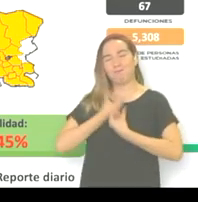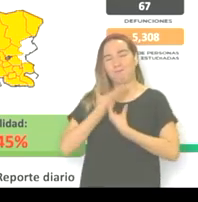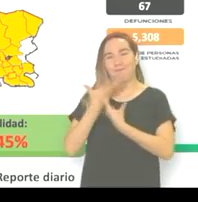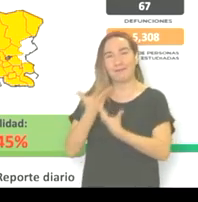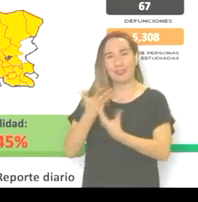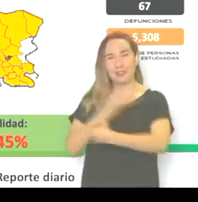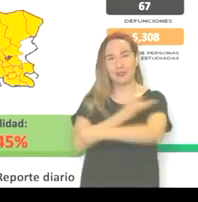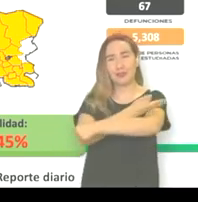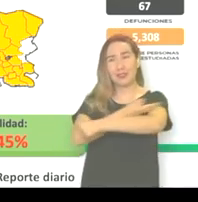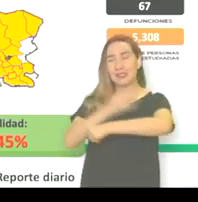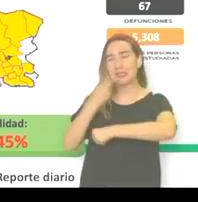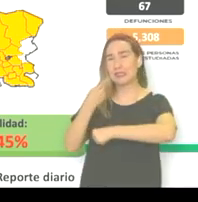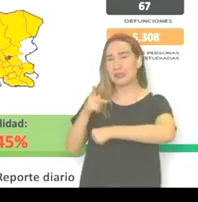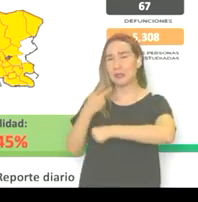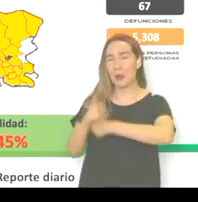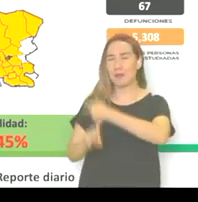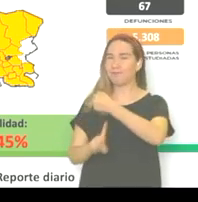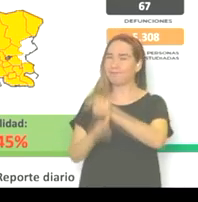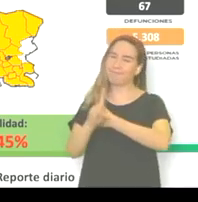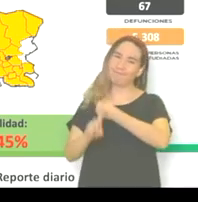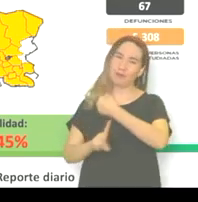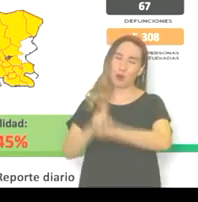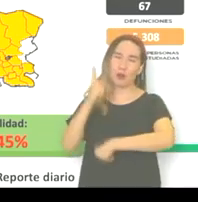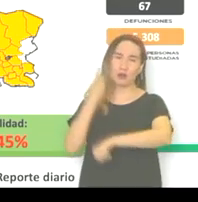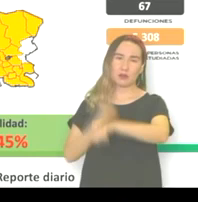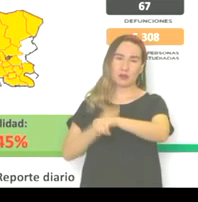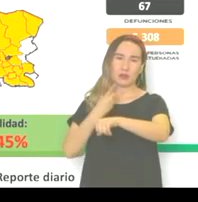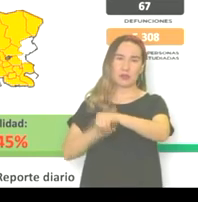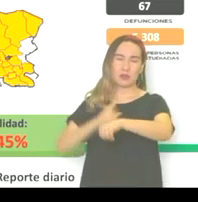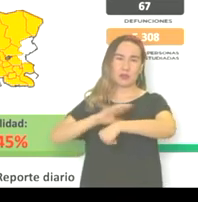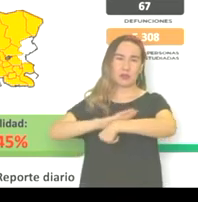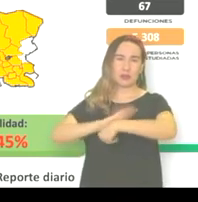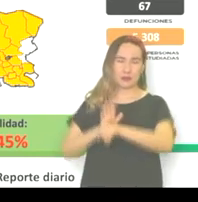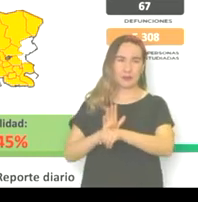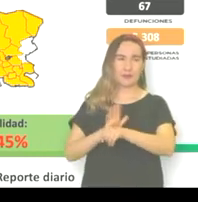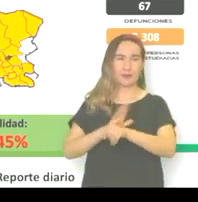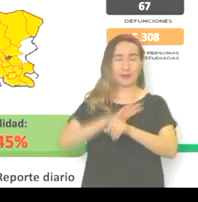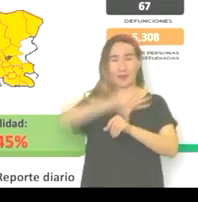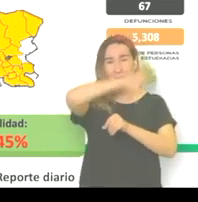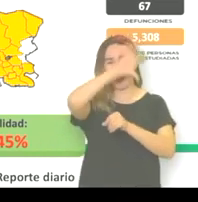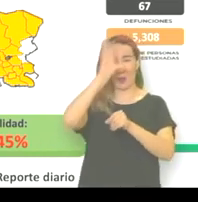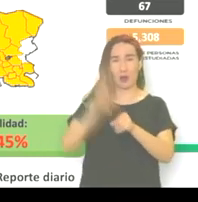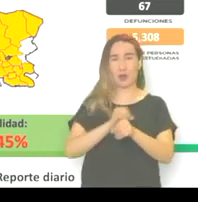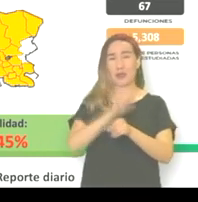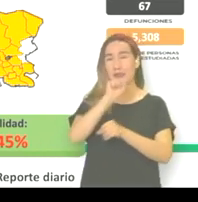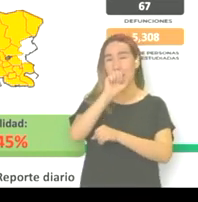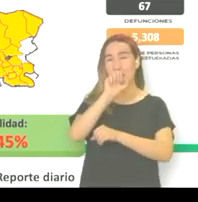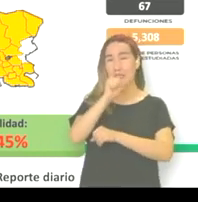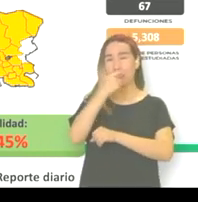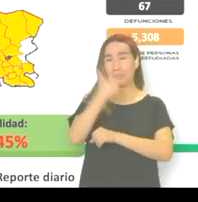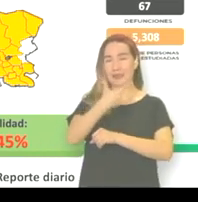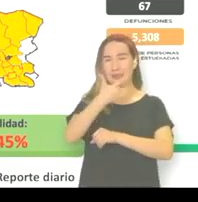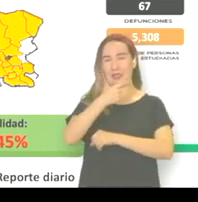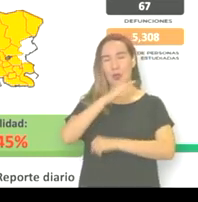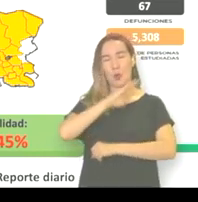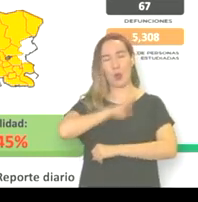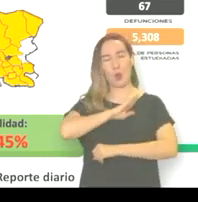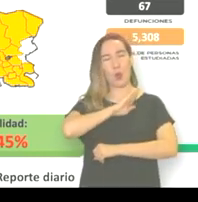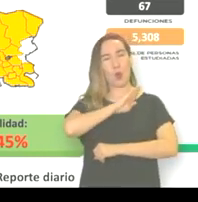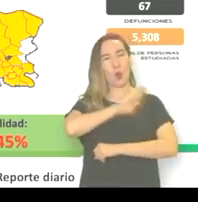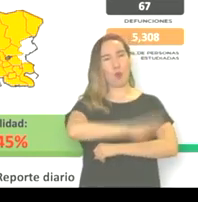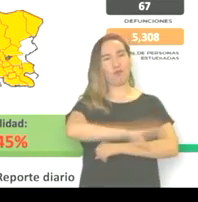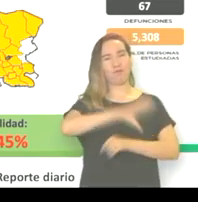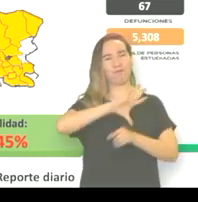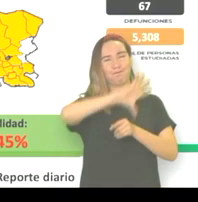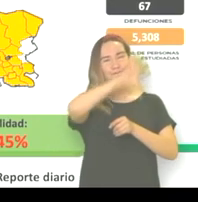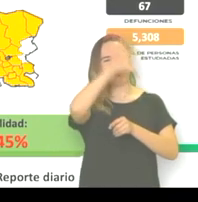familias que se ven afectadas por esta enfermedad. Estamos hablando ya de 67 defunciones en total